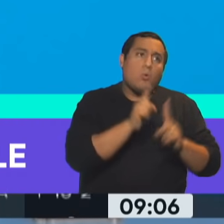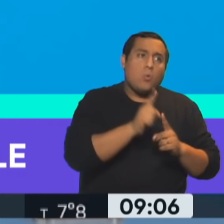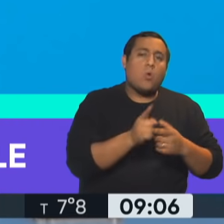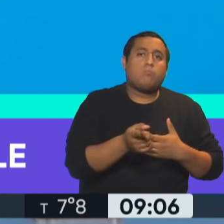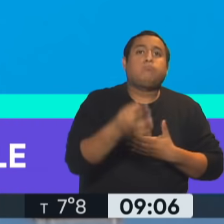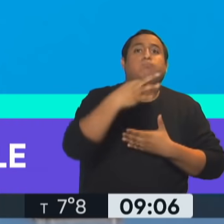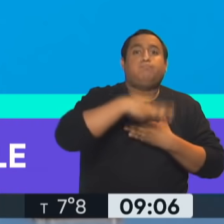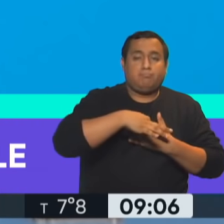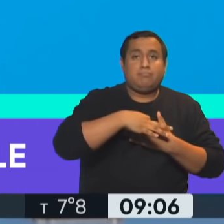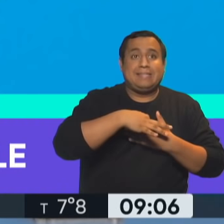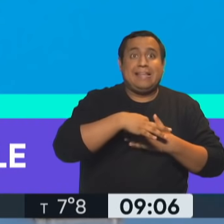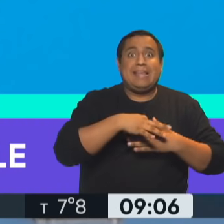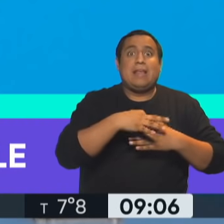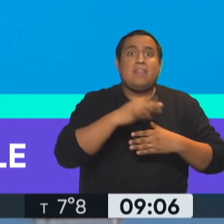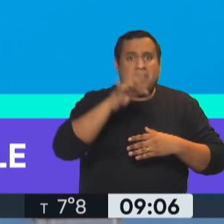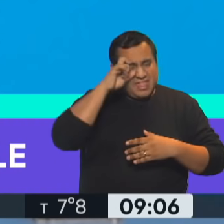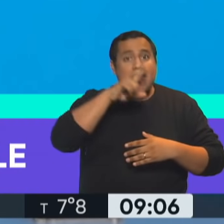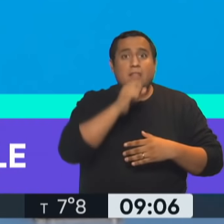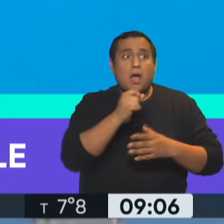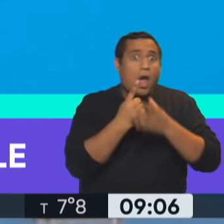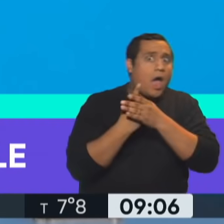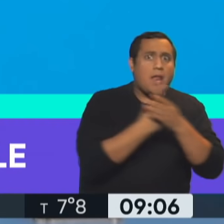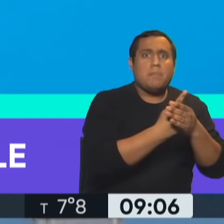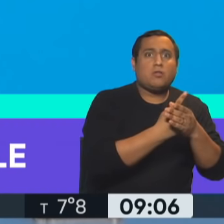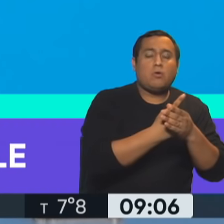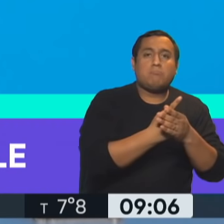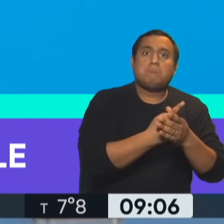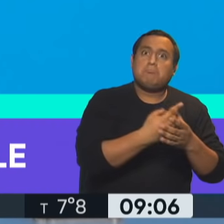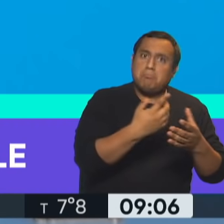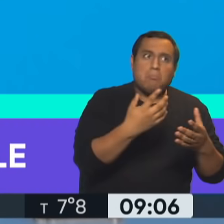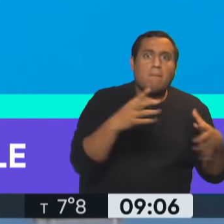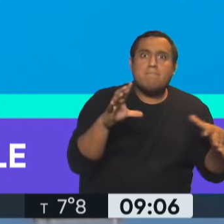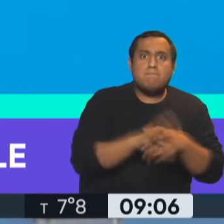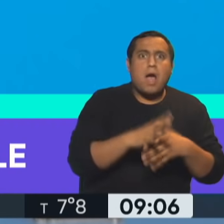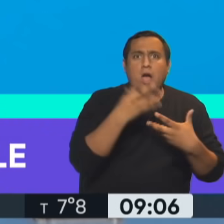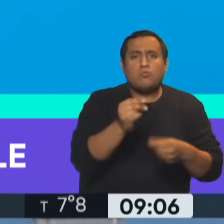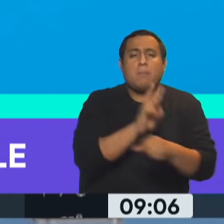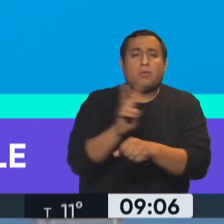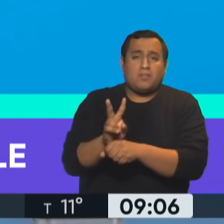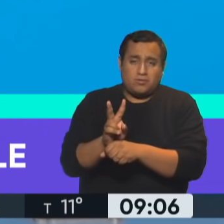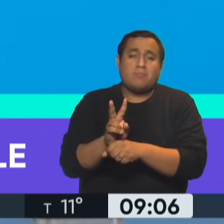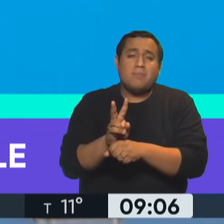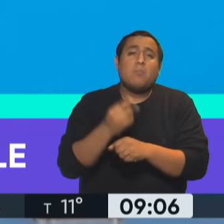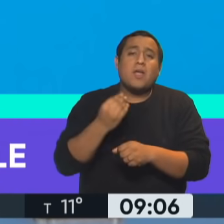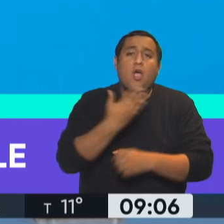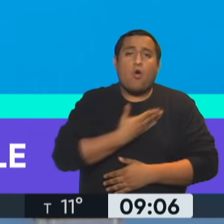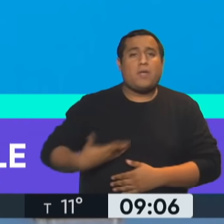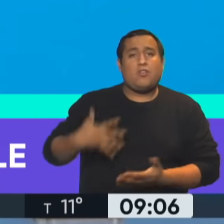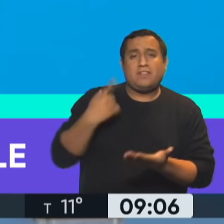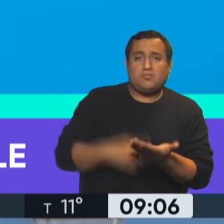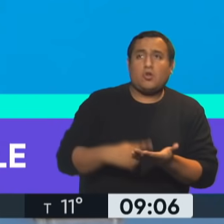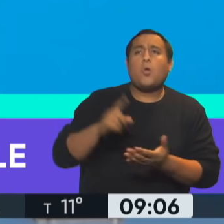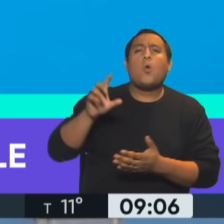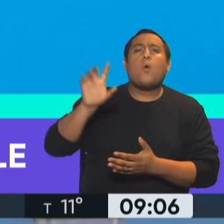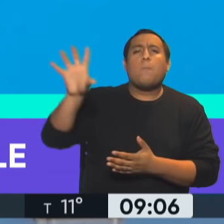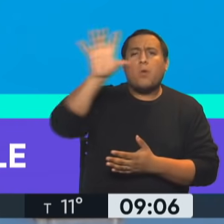muy oportuna, muy exitosa y fue un trabajo enorme con todas las áreas del Estado y con las 24 jurisdicciones. El